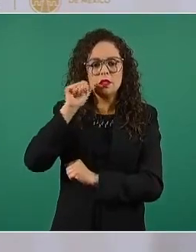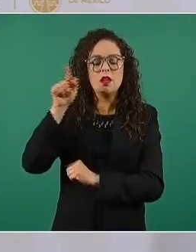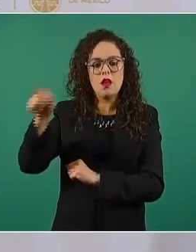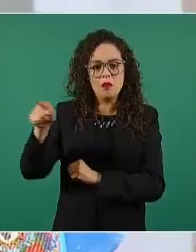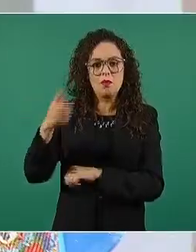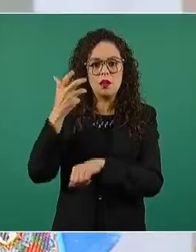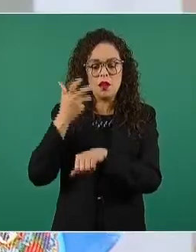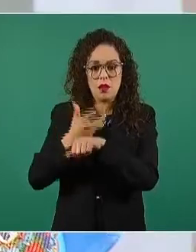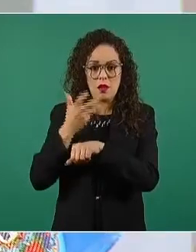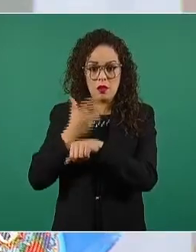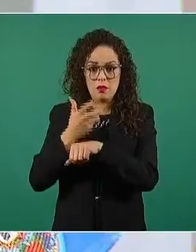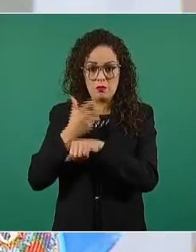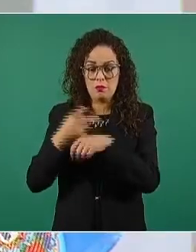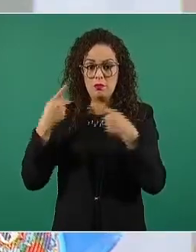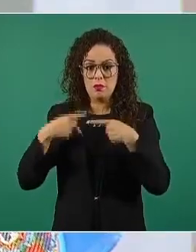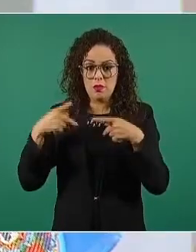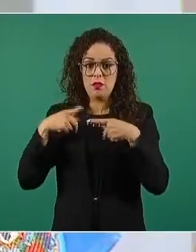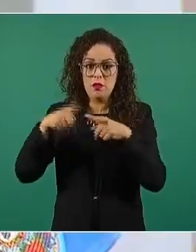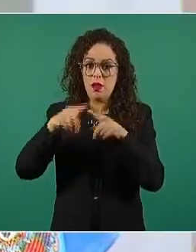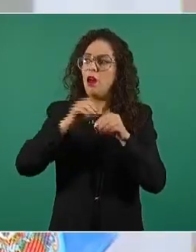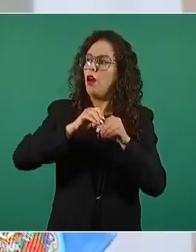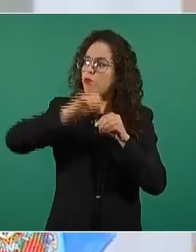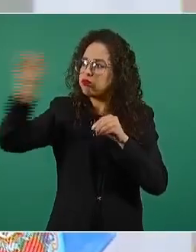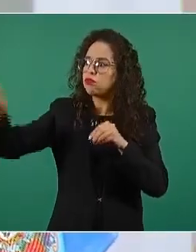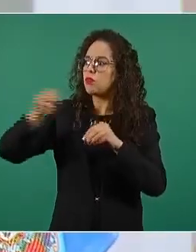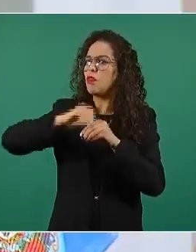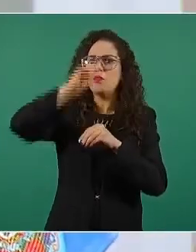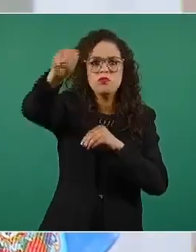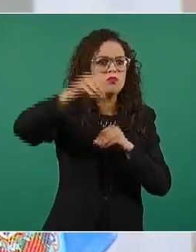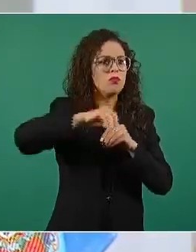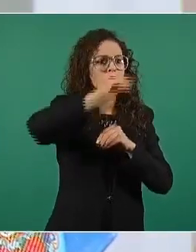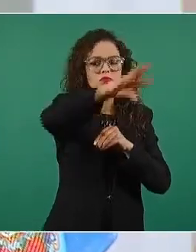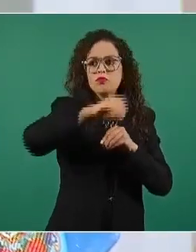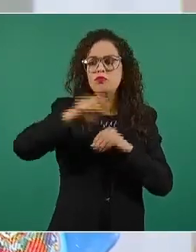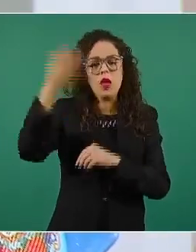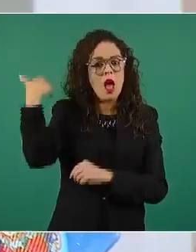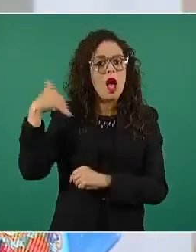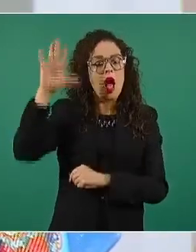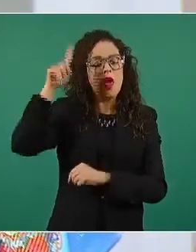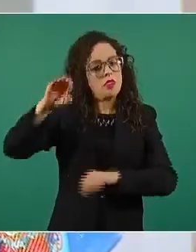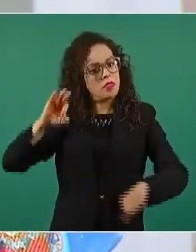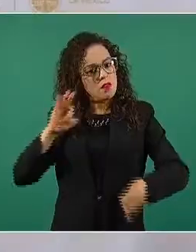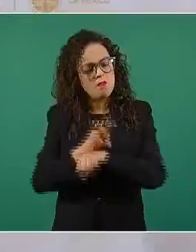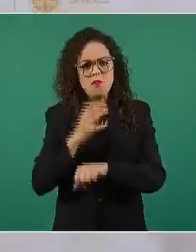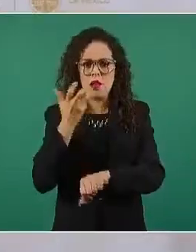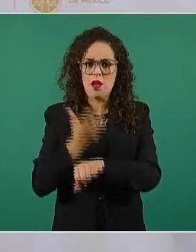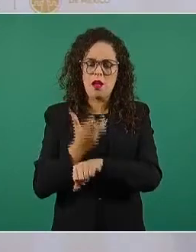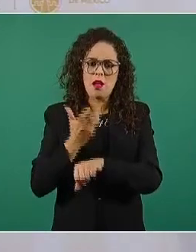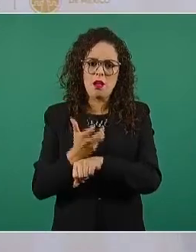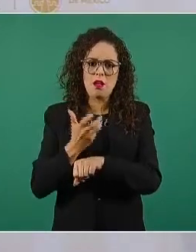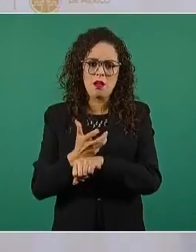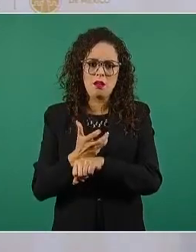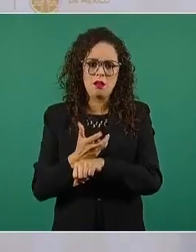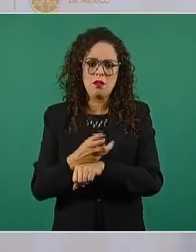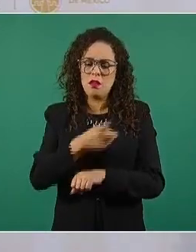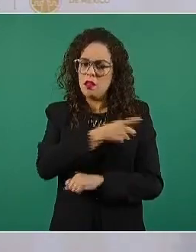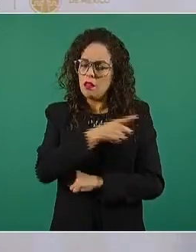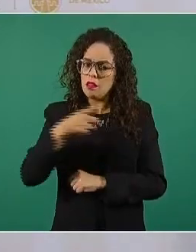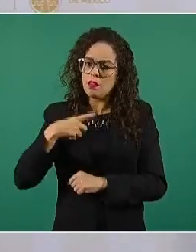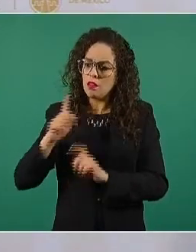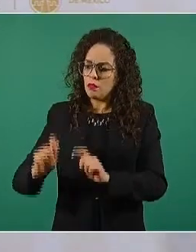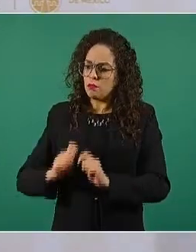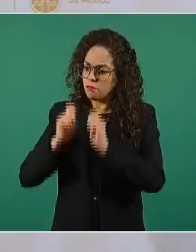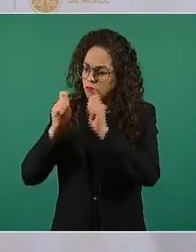que sirvieron en el ejército y que protegieron a Estados Unidos. Se les debe dar